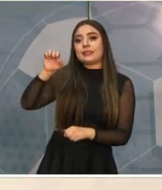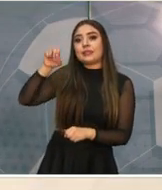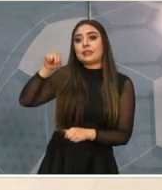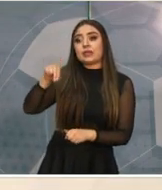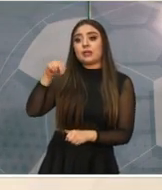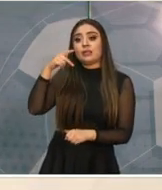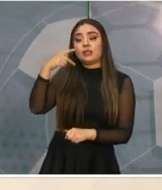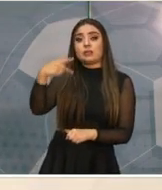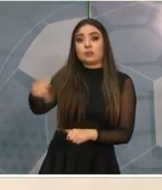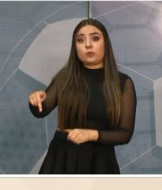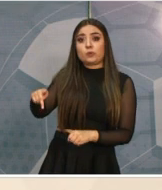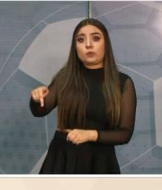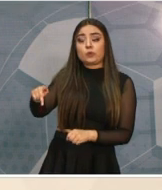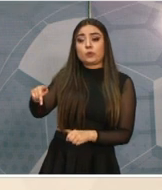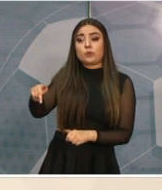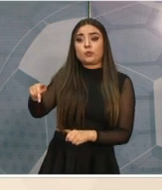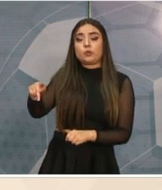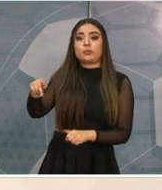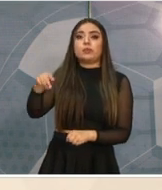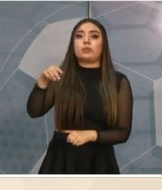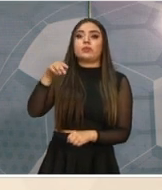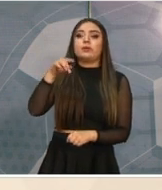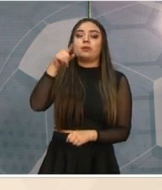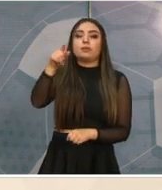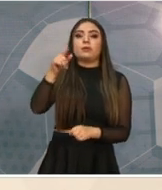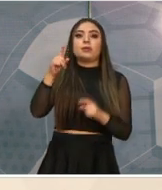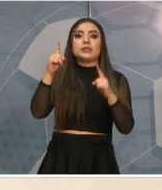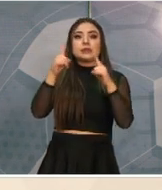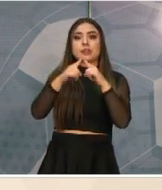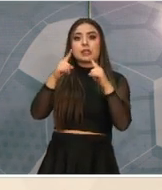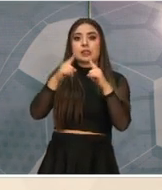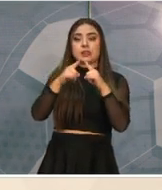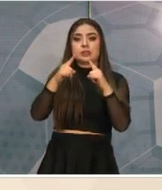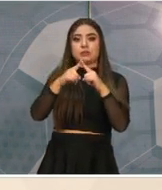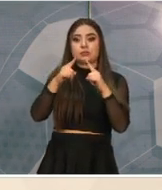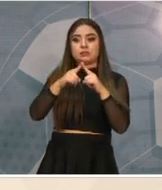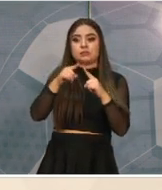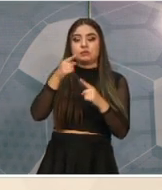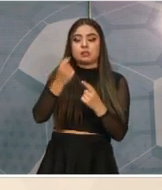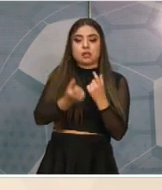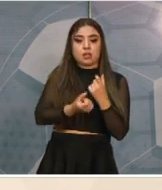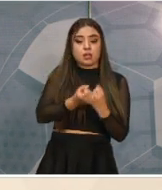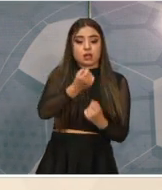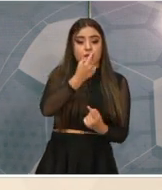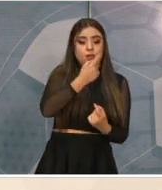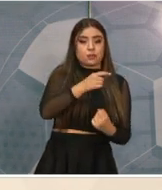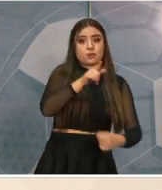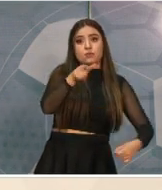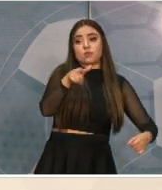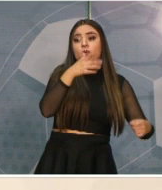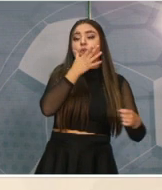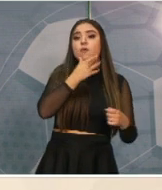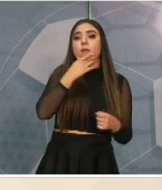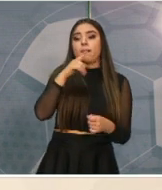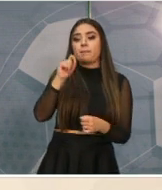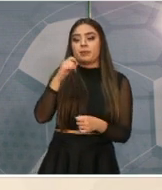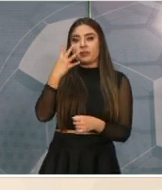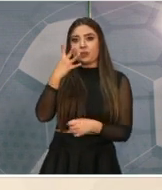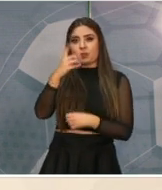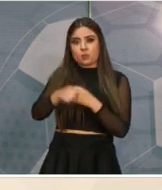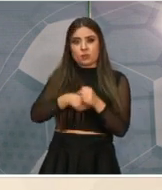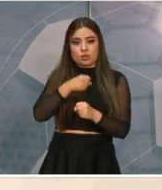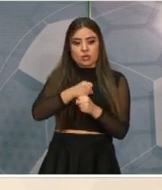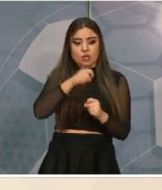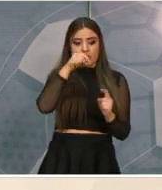delito de violación a decir de familiares de la víctima un hombre de 24 años los hechos ocurrieron cuando el